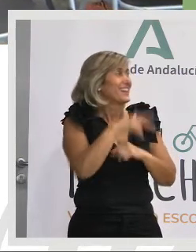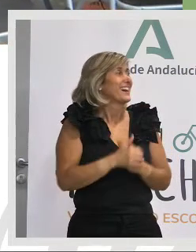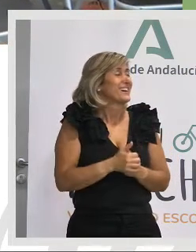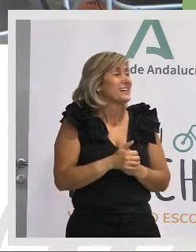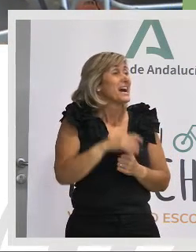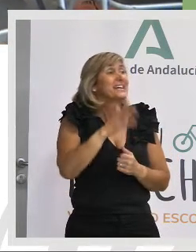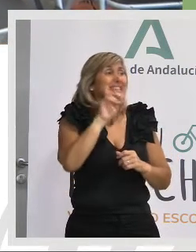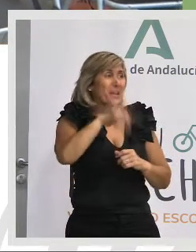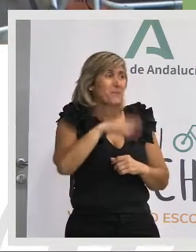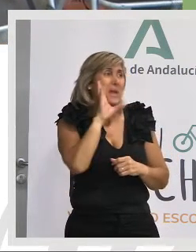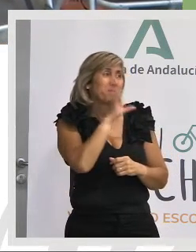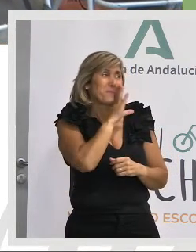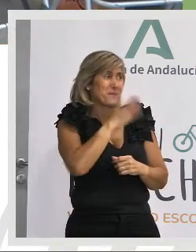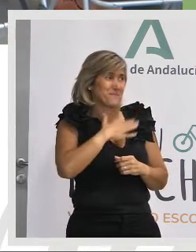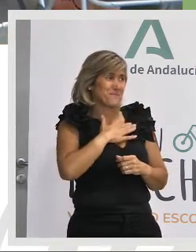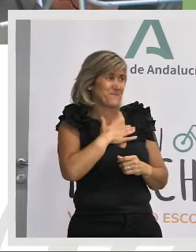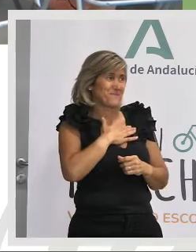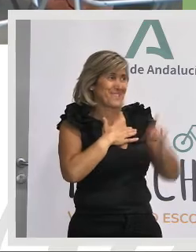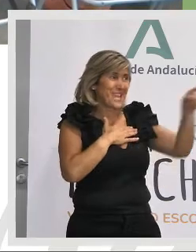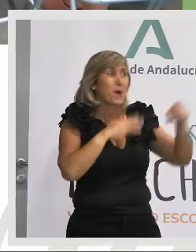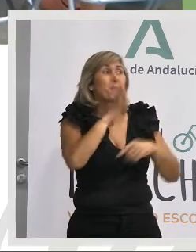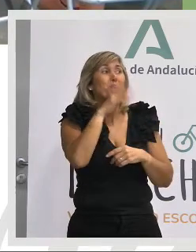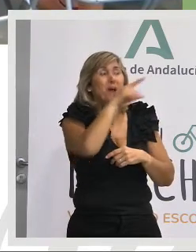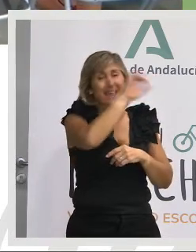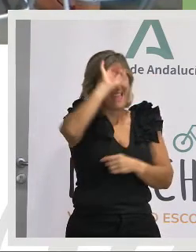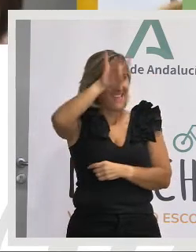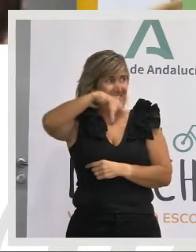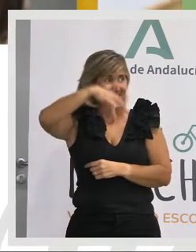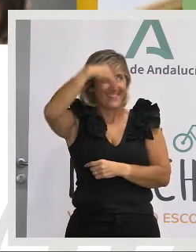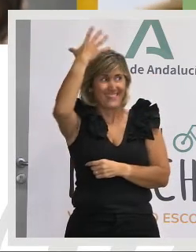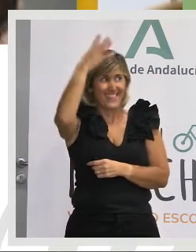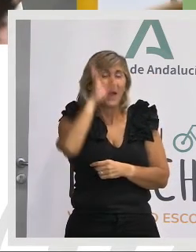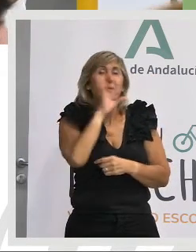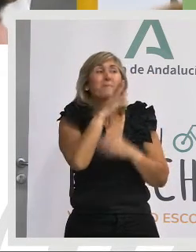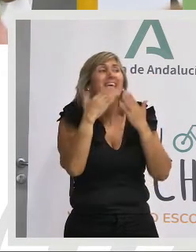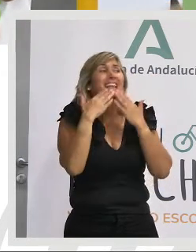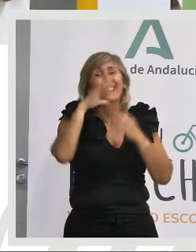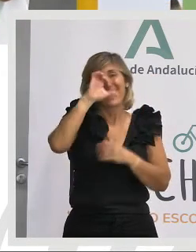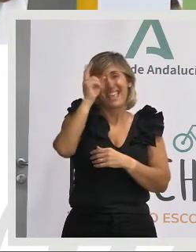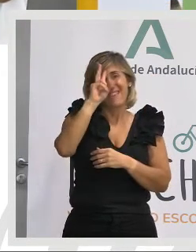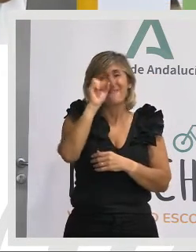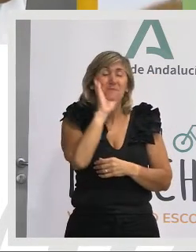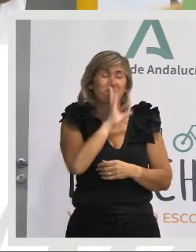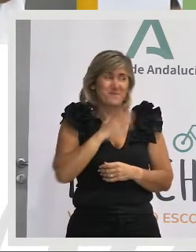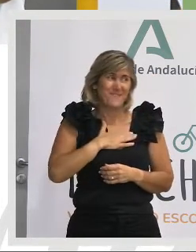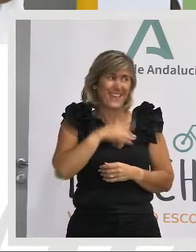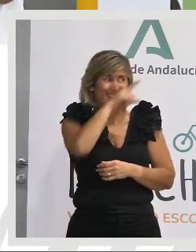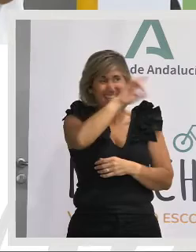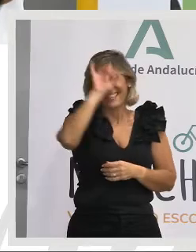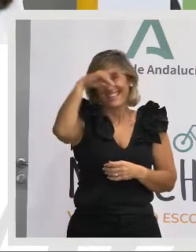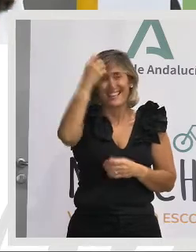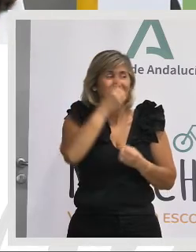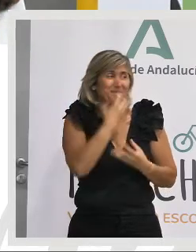a mi madre, por haber tenido esta idea tan genial, a mi madre Eva, que está allí,